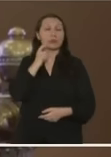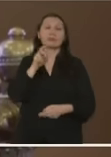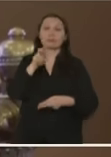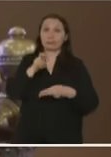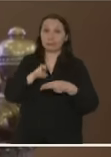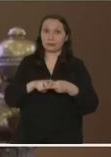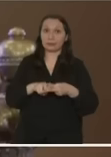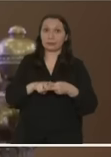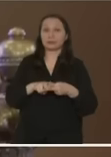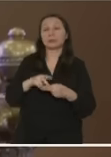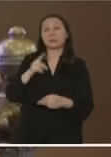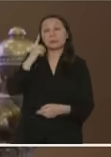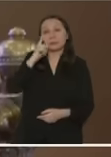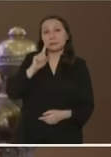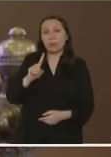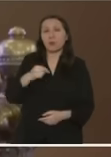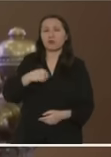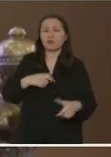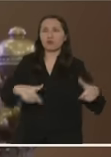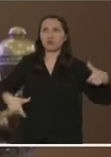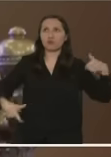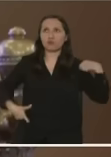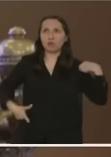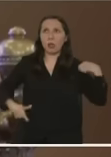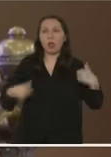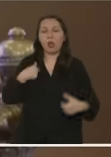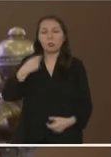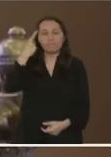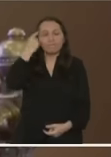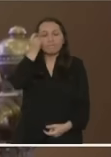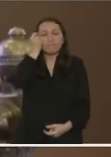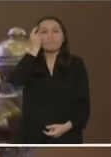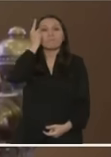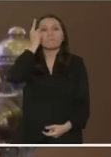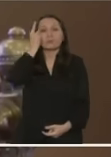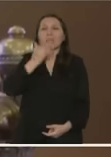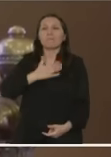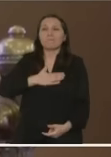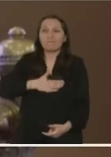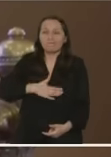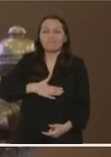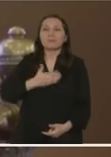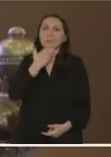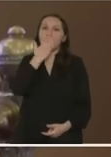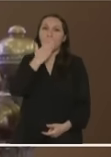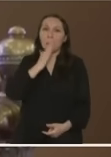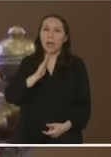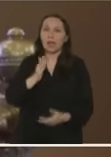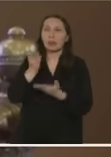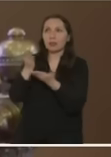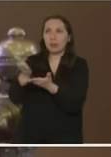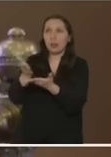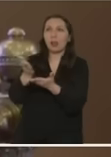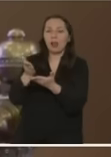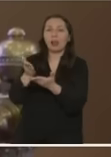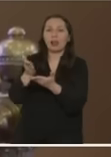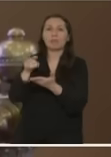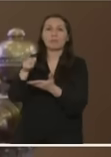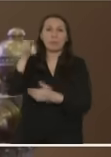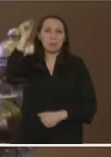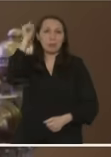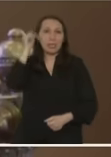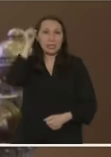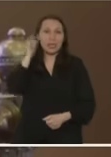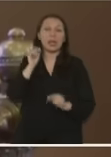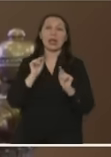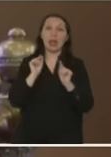el sillón de O'Higgins, sin embargo, me ha permitido comprender y aquilatar mejor a Sebastián Piñera y